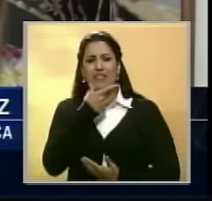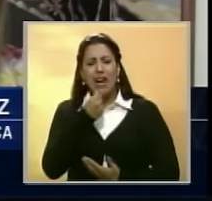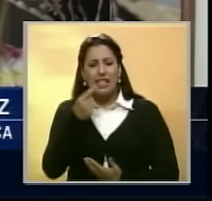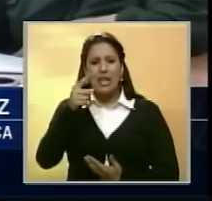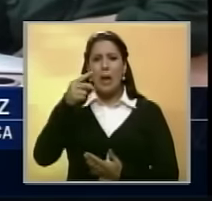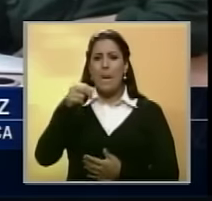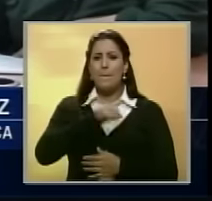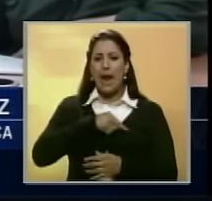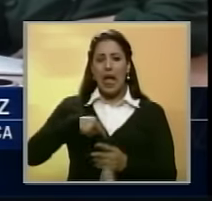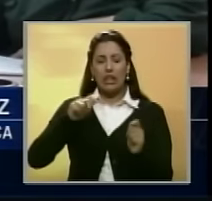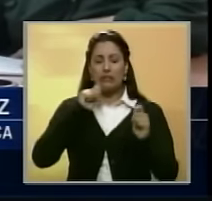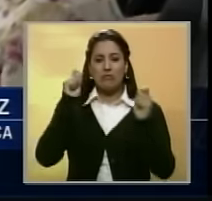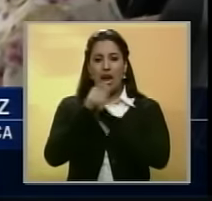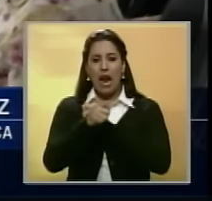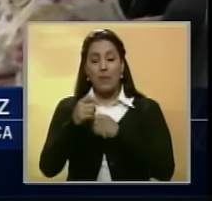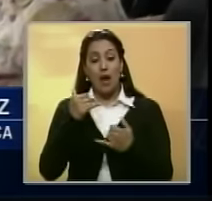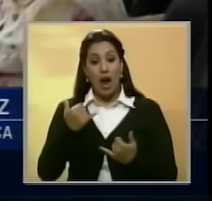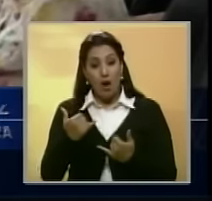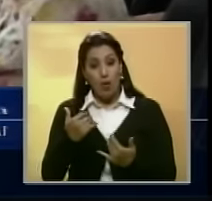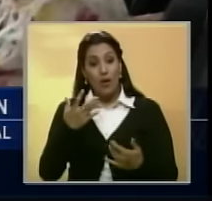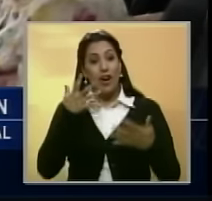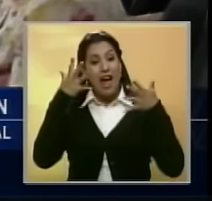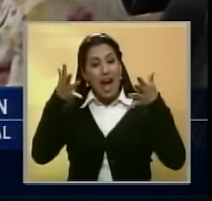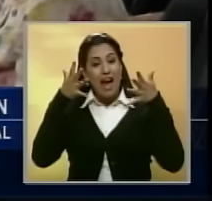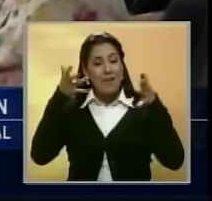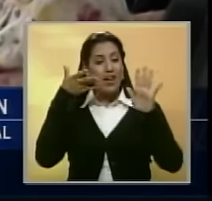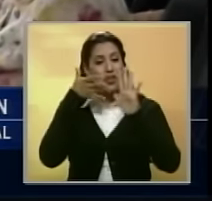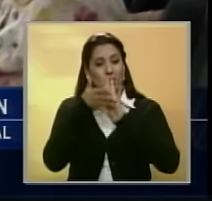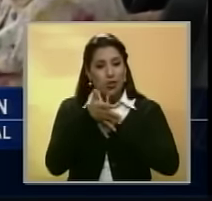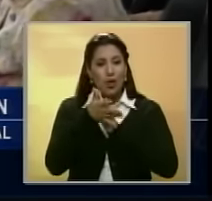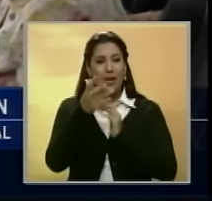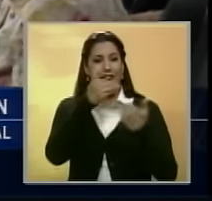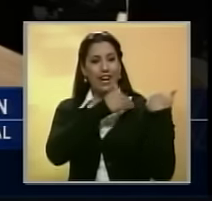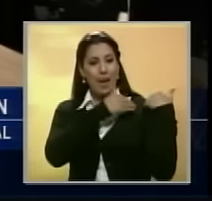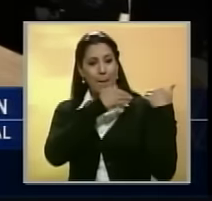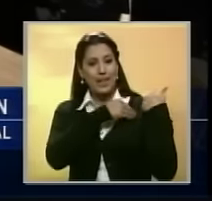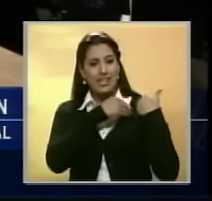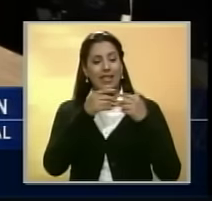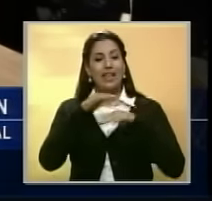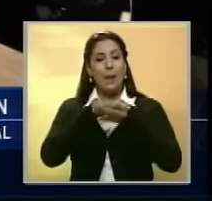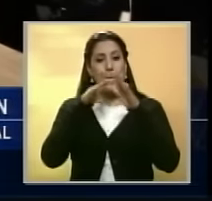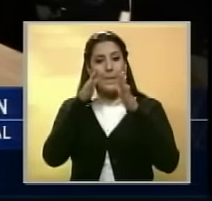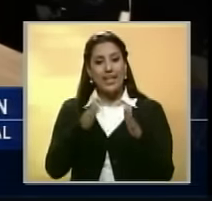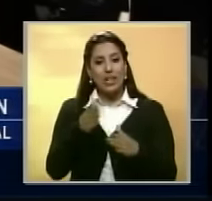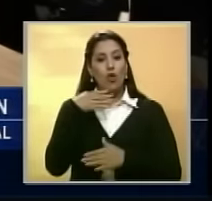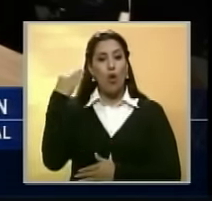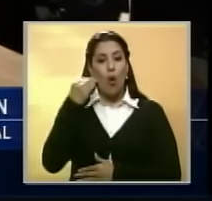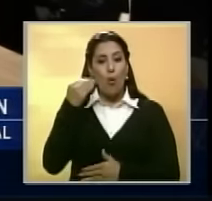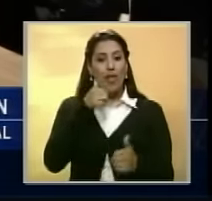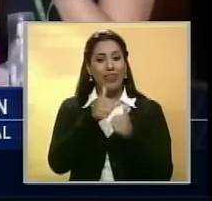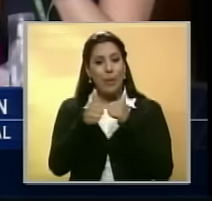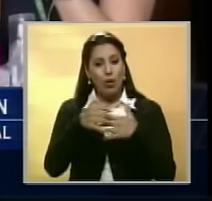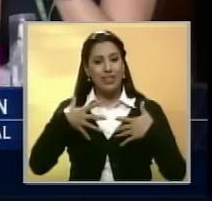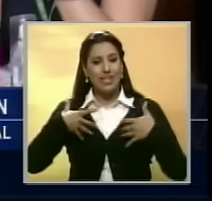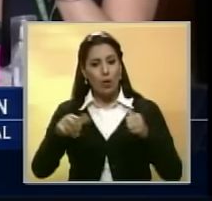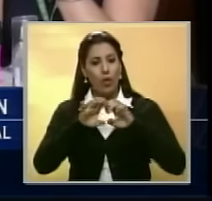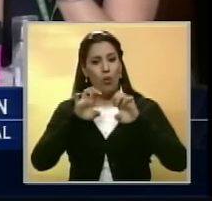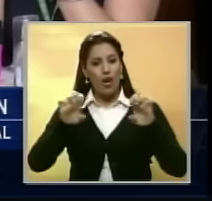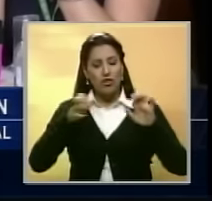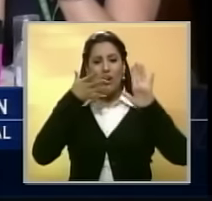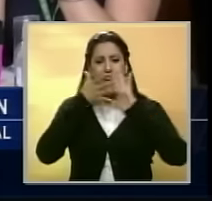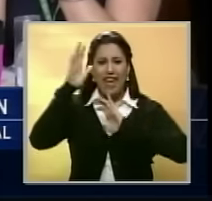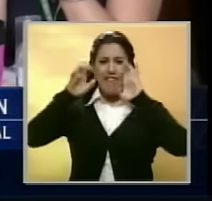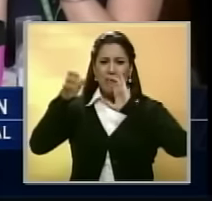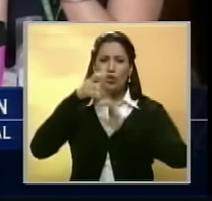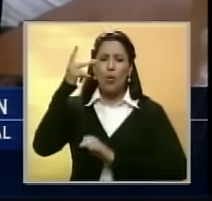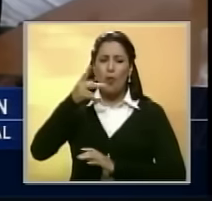personas. Estas declaraciones se las dio luego de sostener un encuentro con representantes de los ministerios de Juventud, Deporte, Salud y Educación que